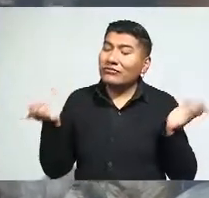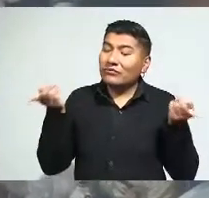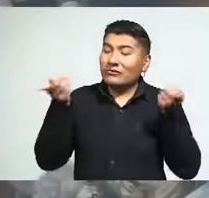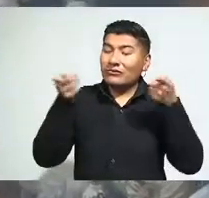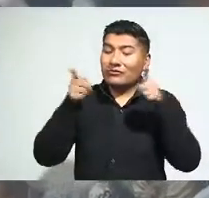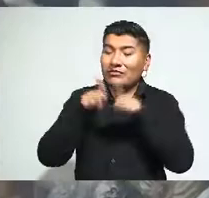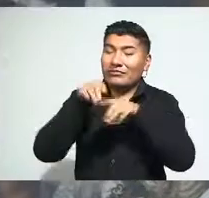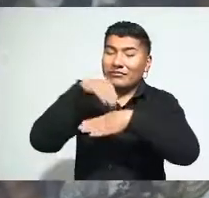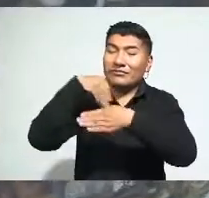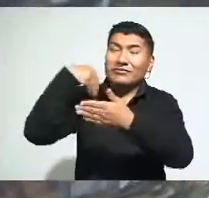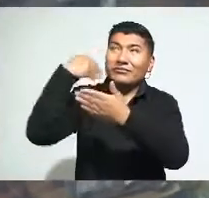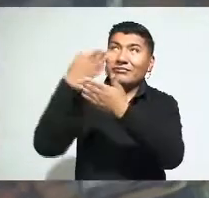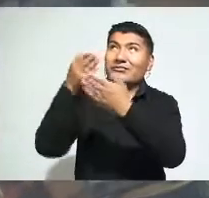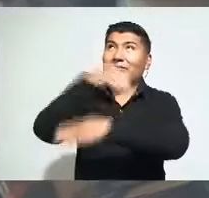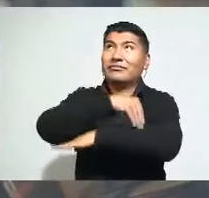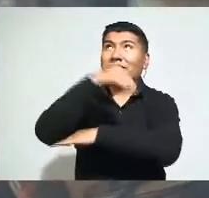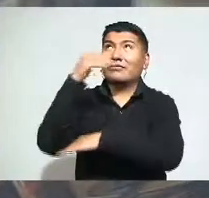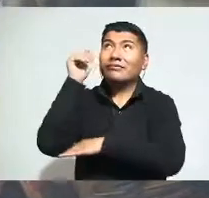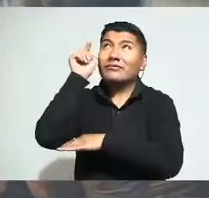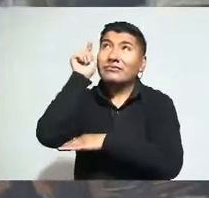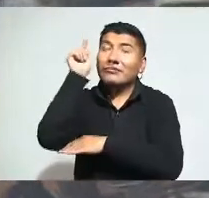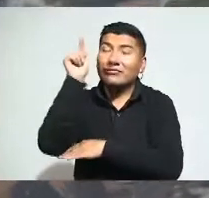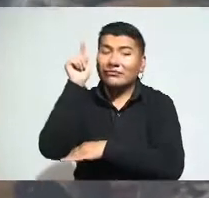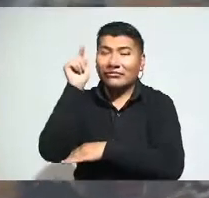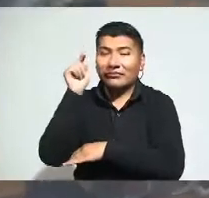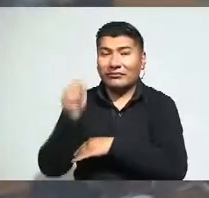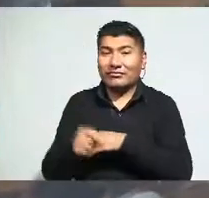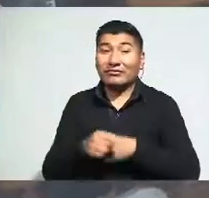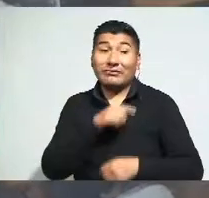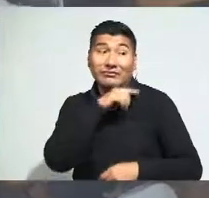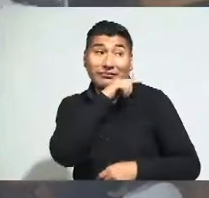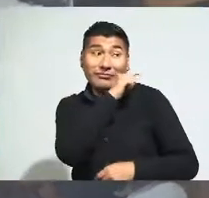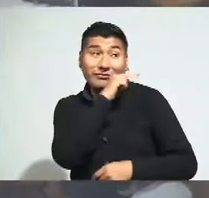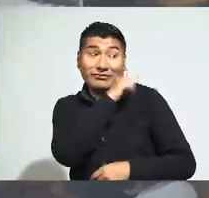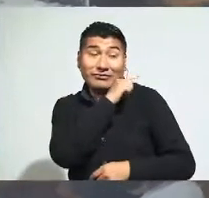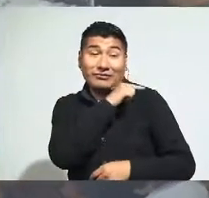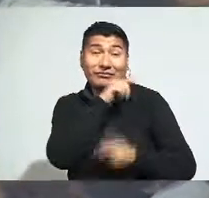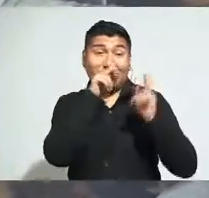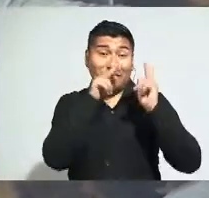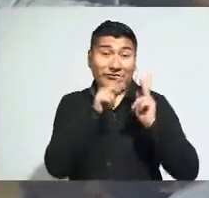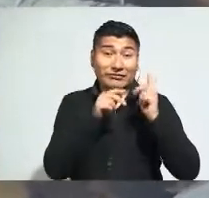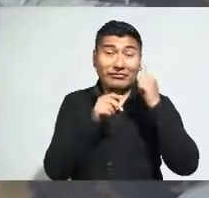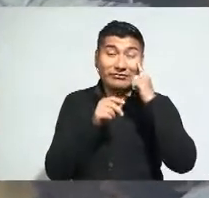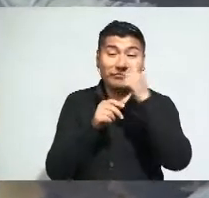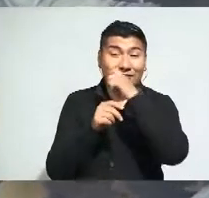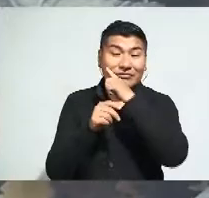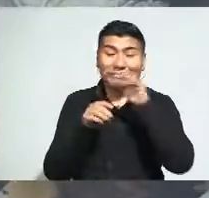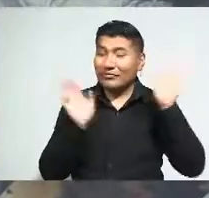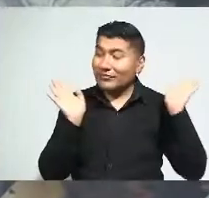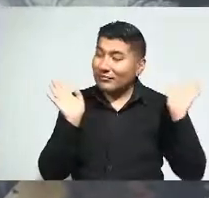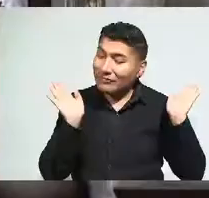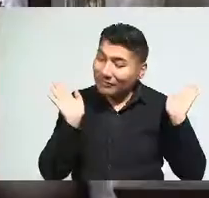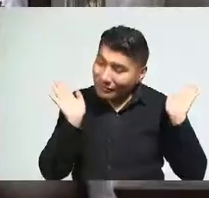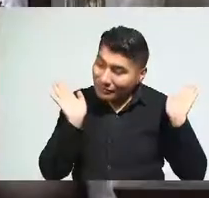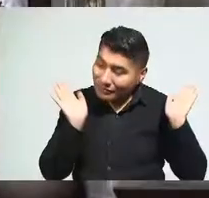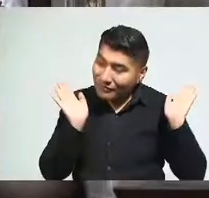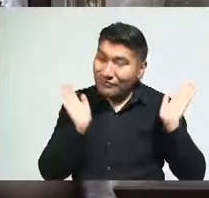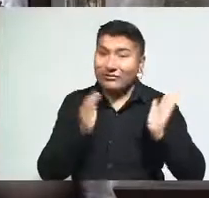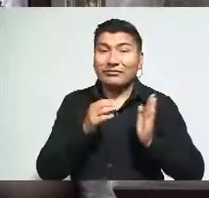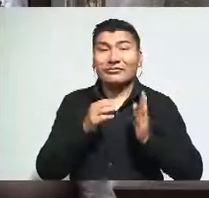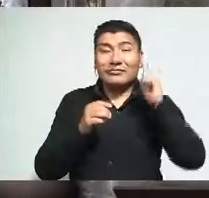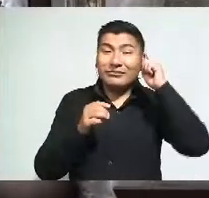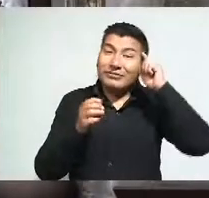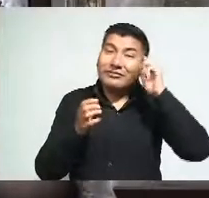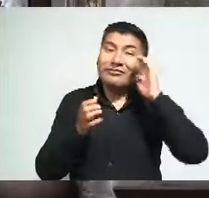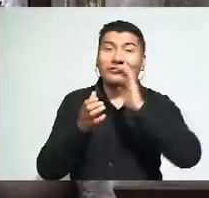a tu reino esta persona mirando simplemente jesús creo en